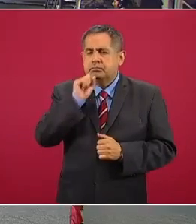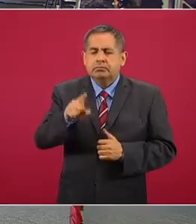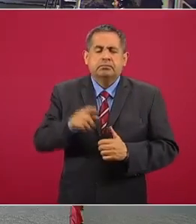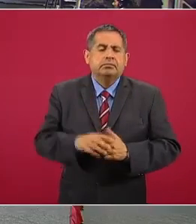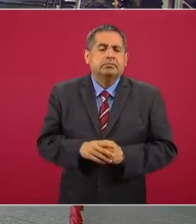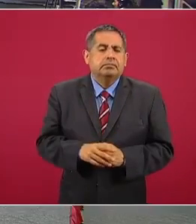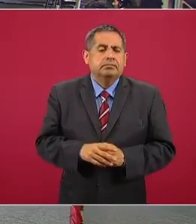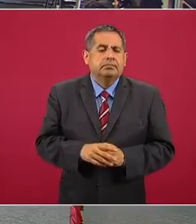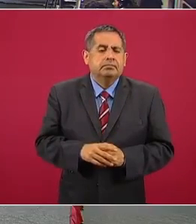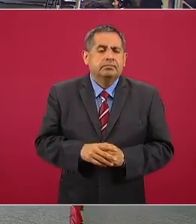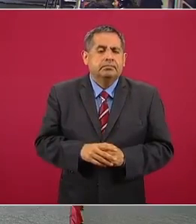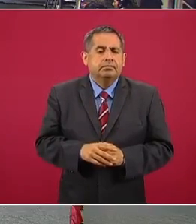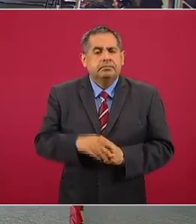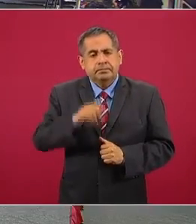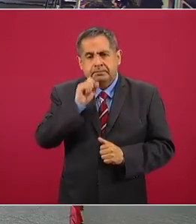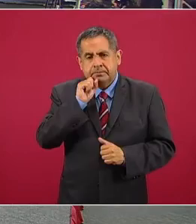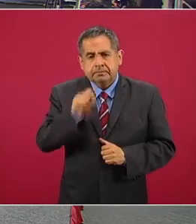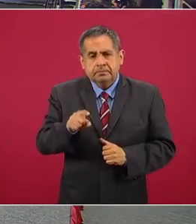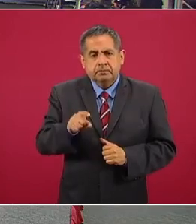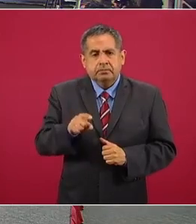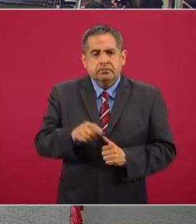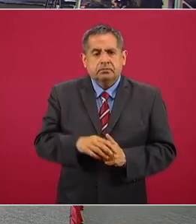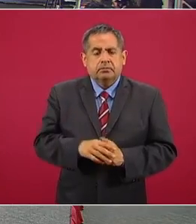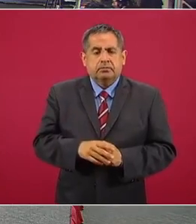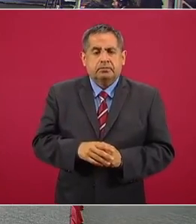También se están